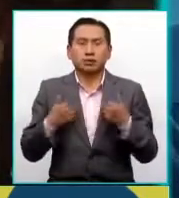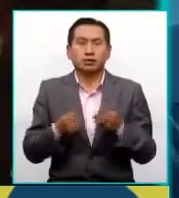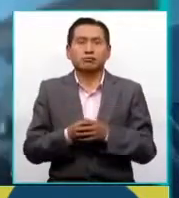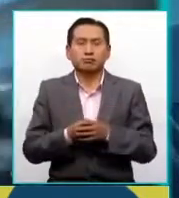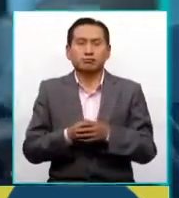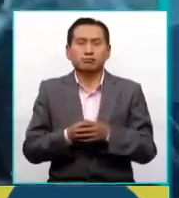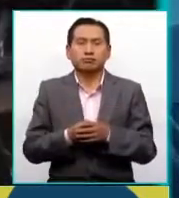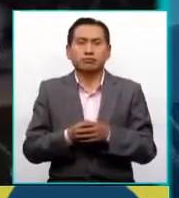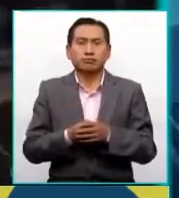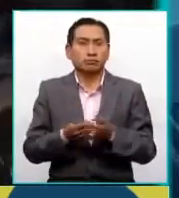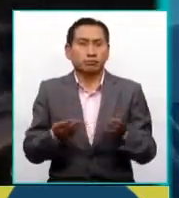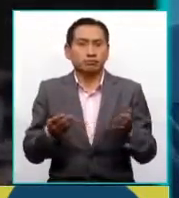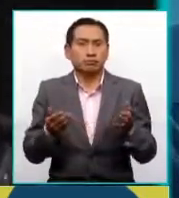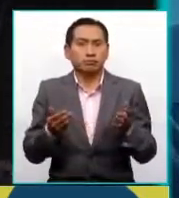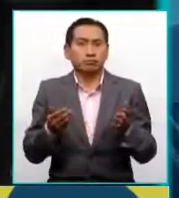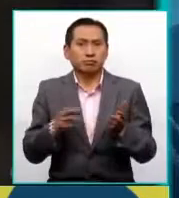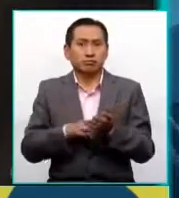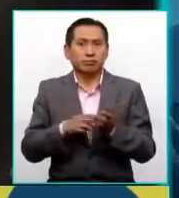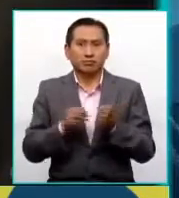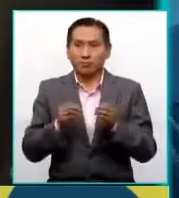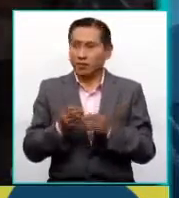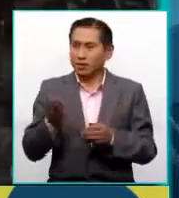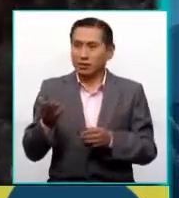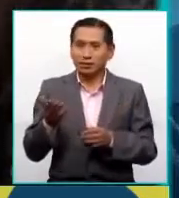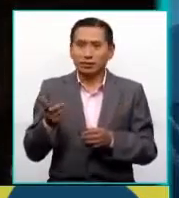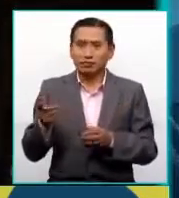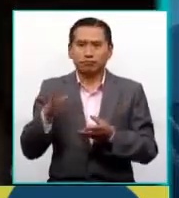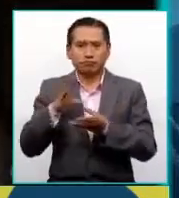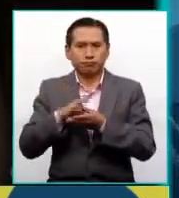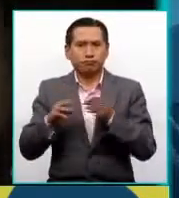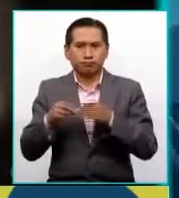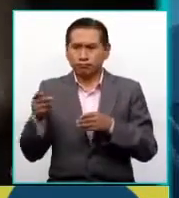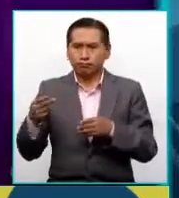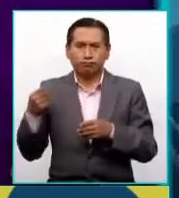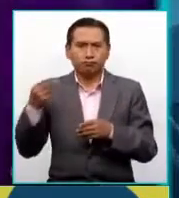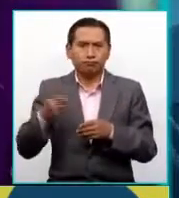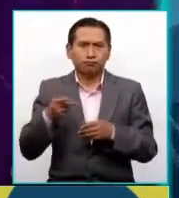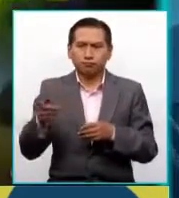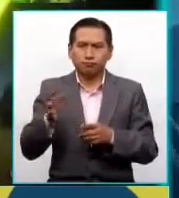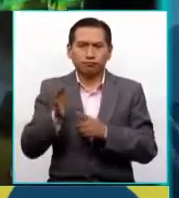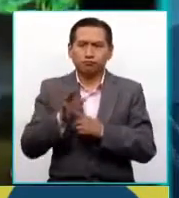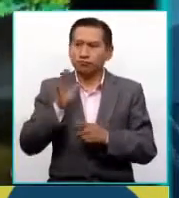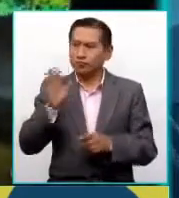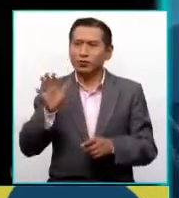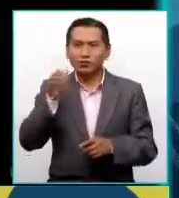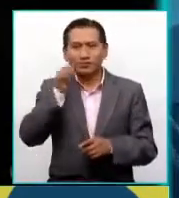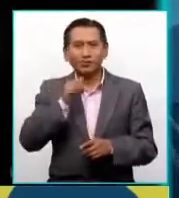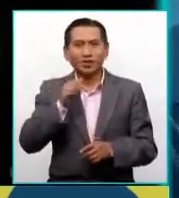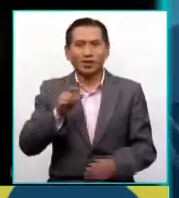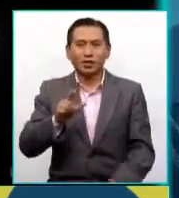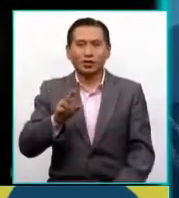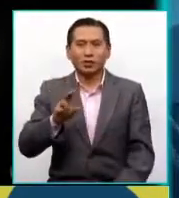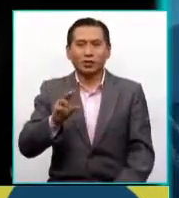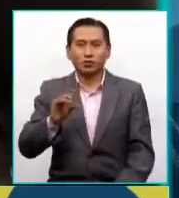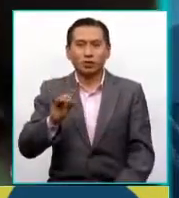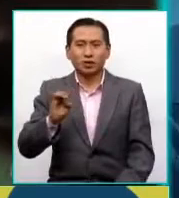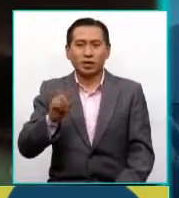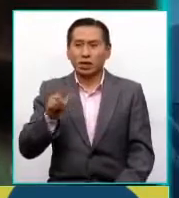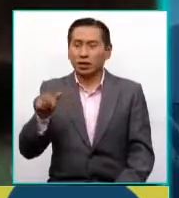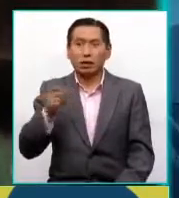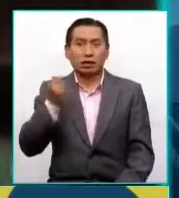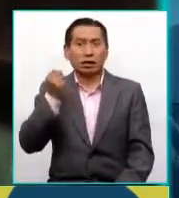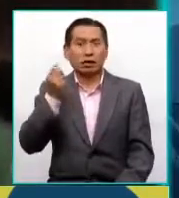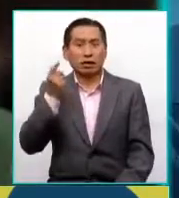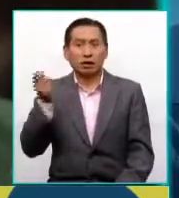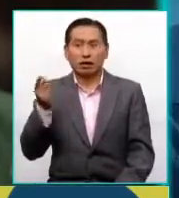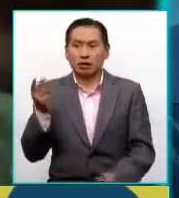de la historia. Entonces, Guandena es una historia en la que Luciel también está entendiendo,